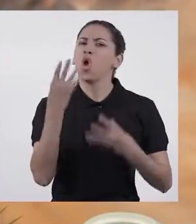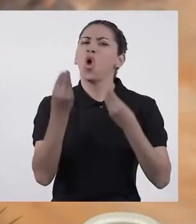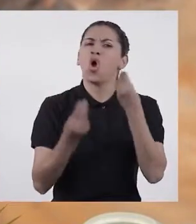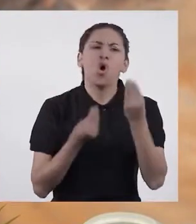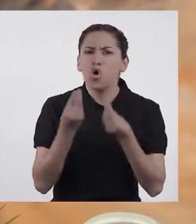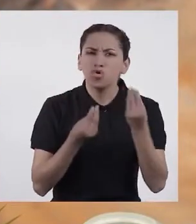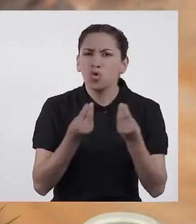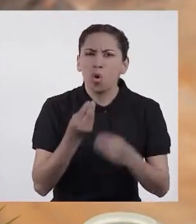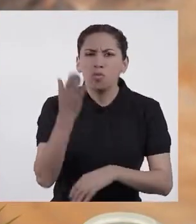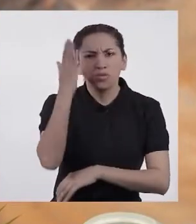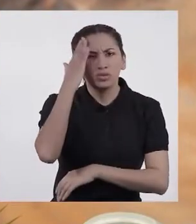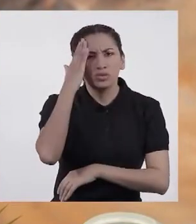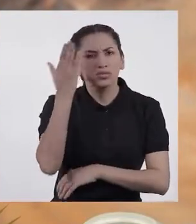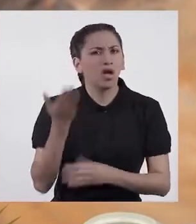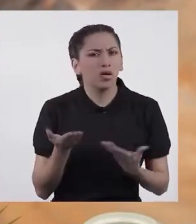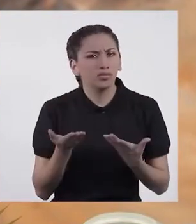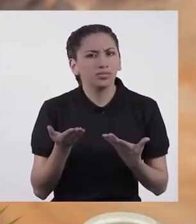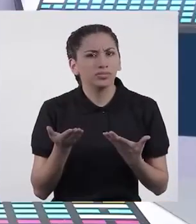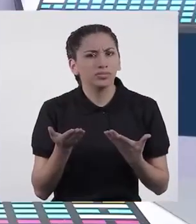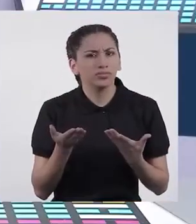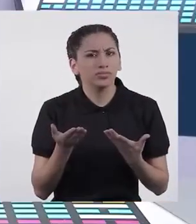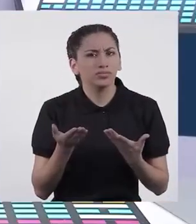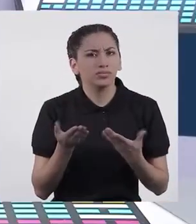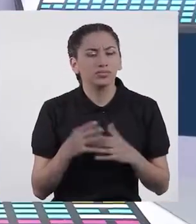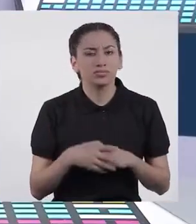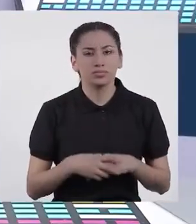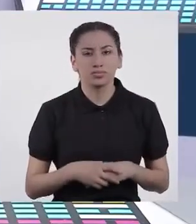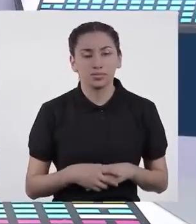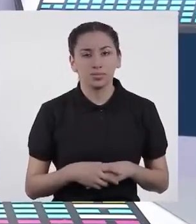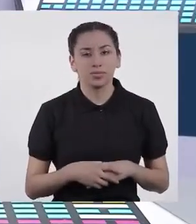¿Y cómo nos damos cuenta?